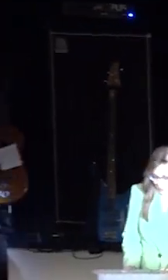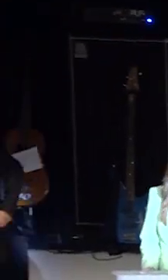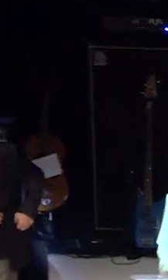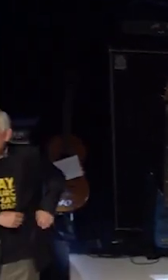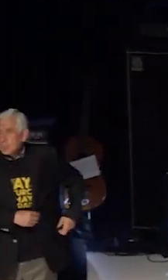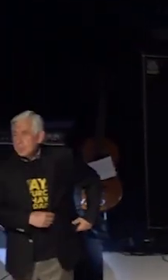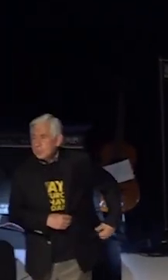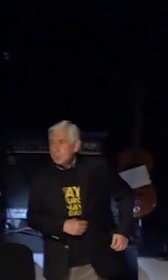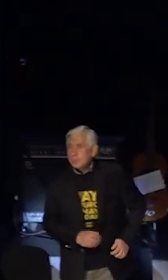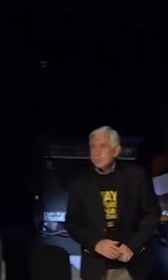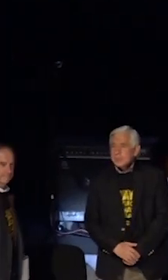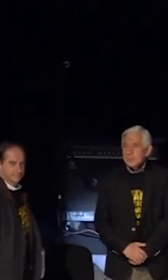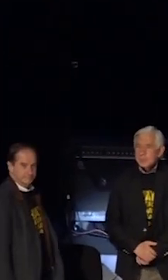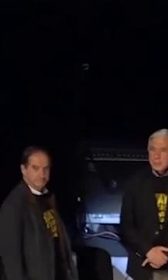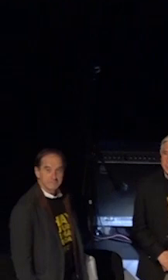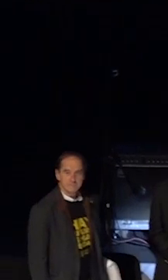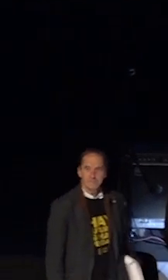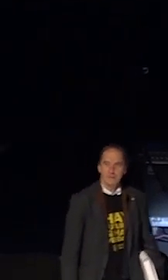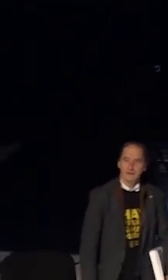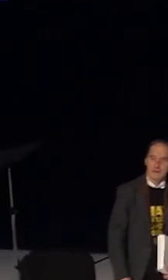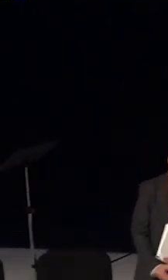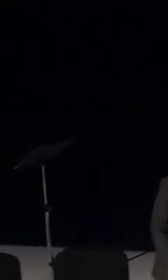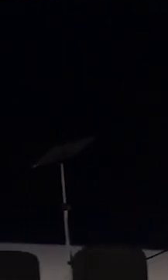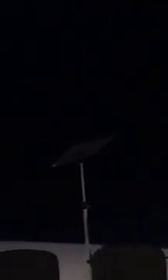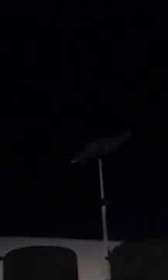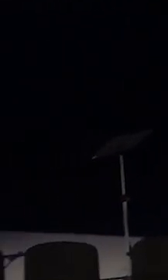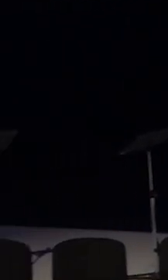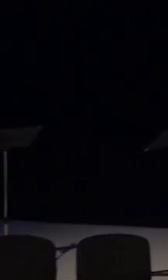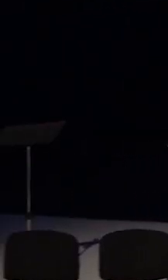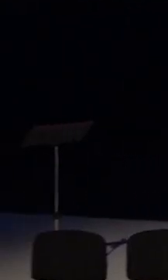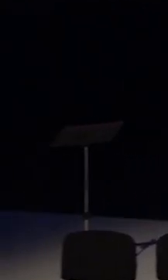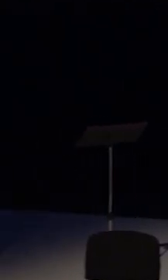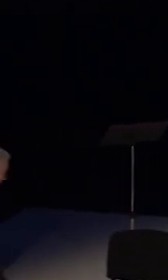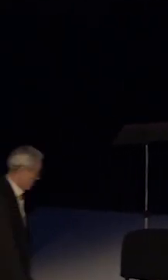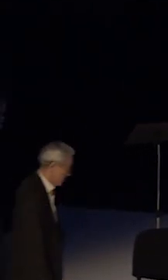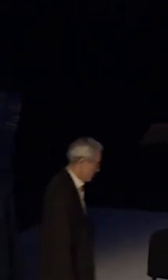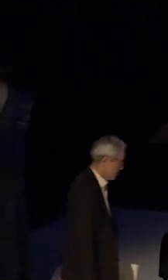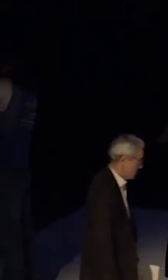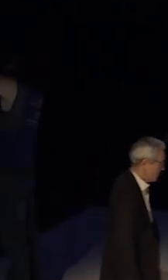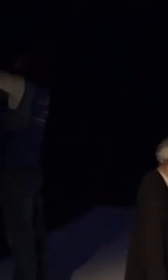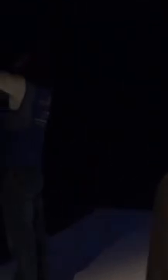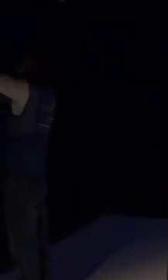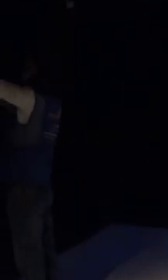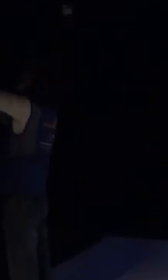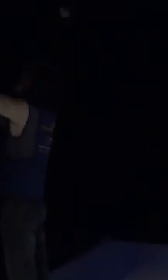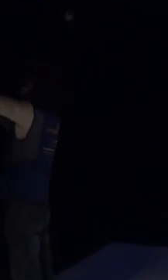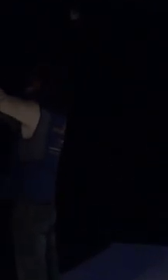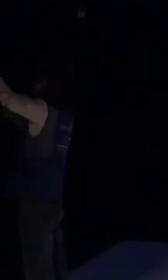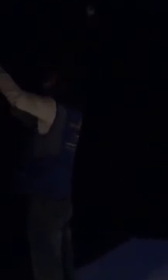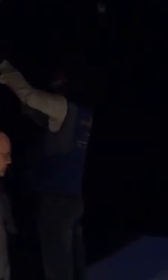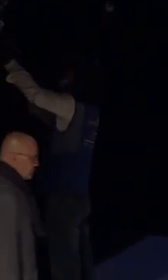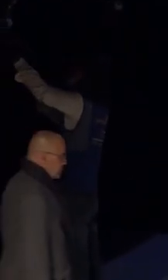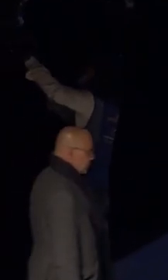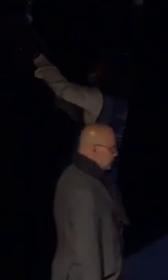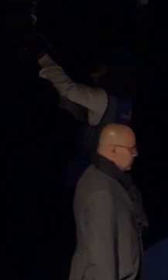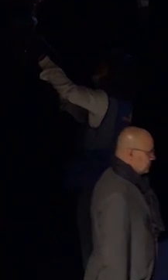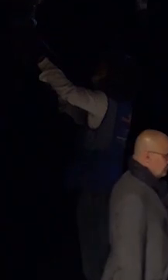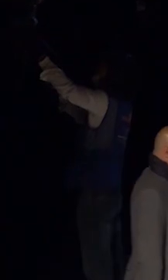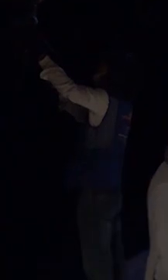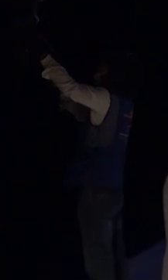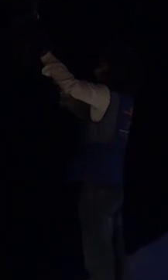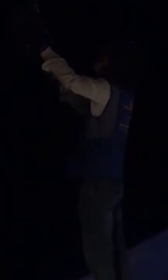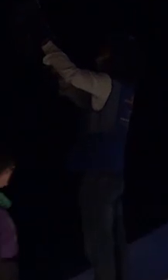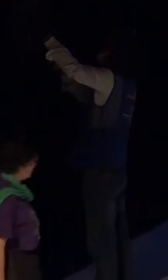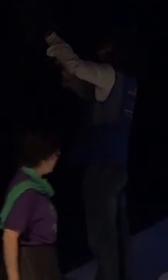Alejandra Miller, Carlos Martín Beristain, Alejandro Castillejo y, por supuesto,